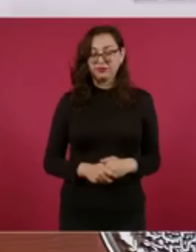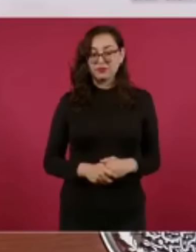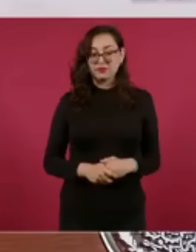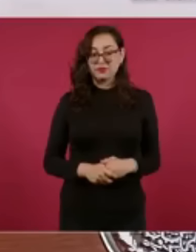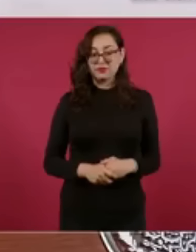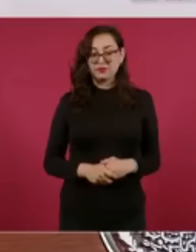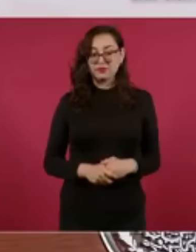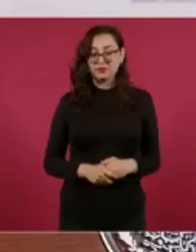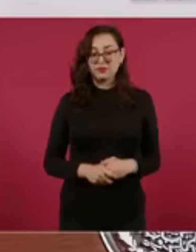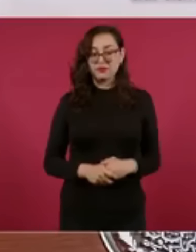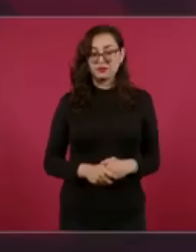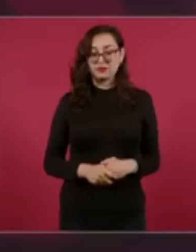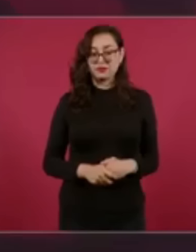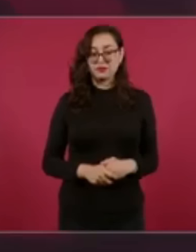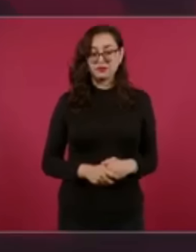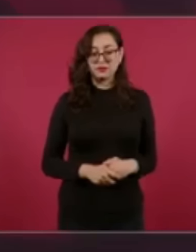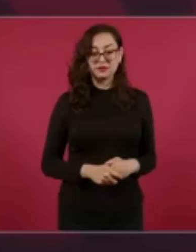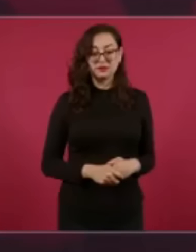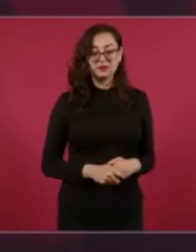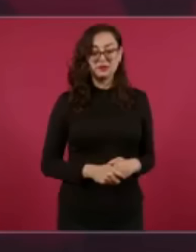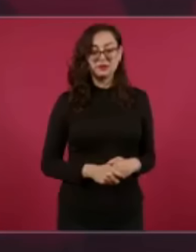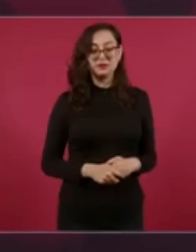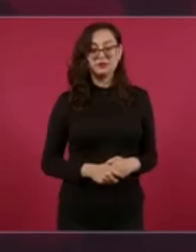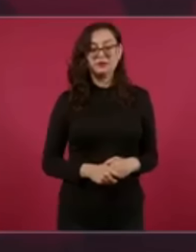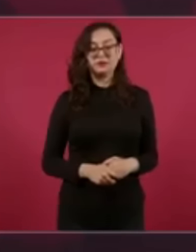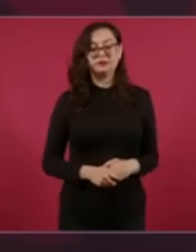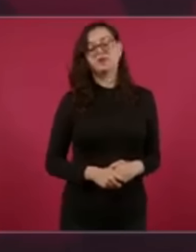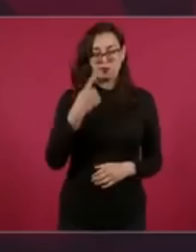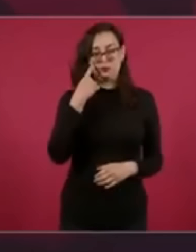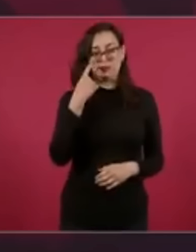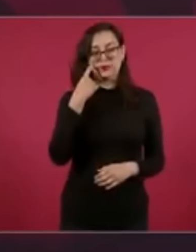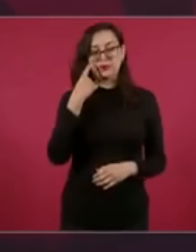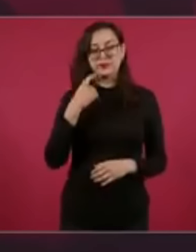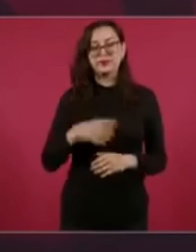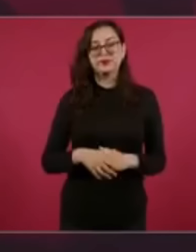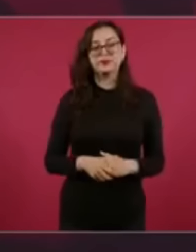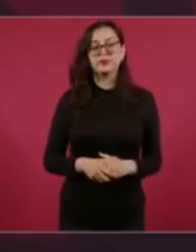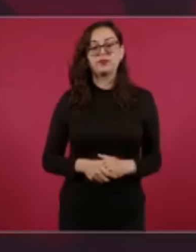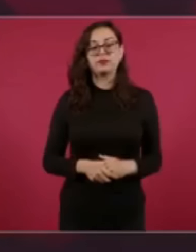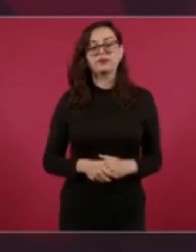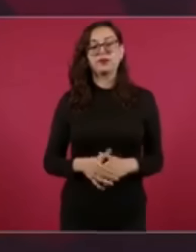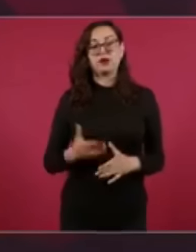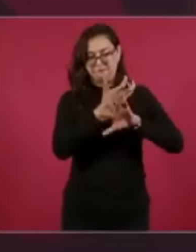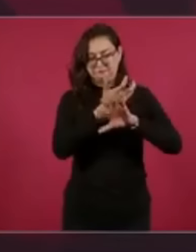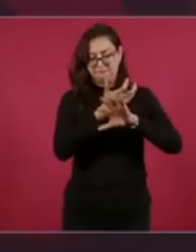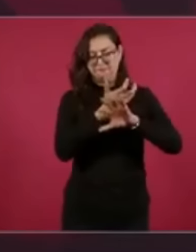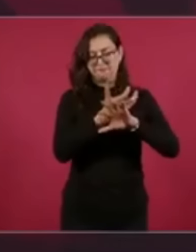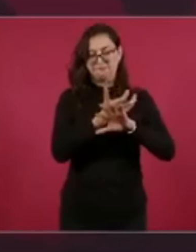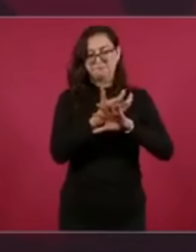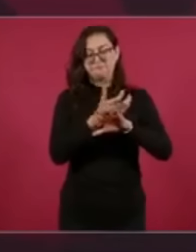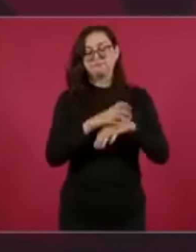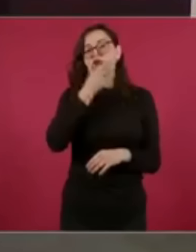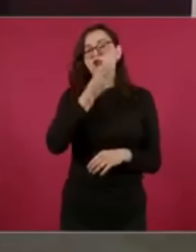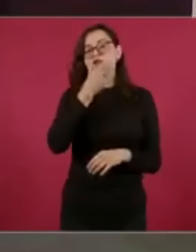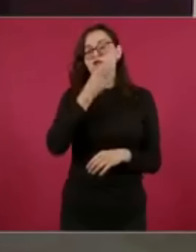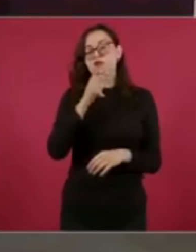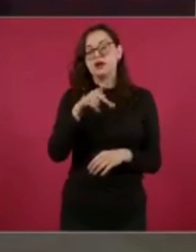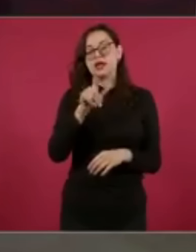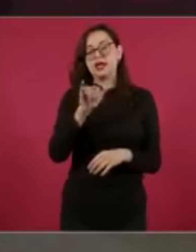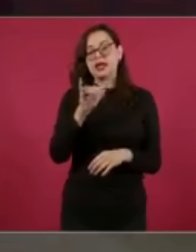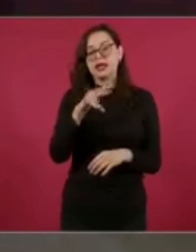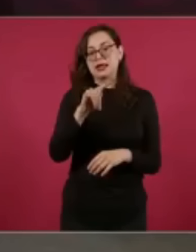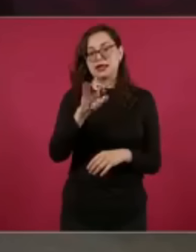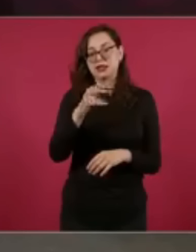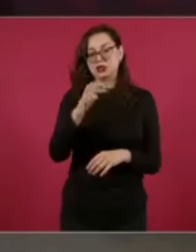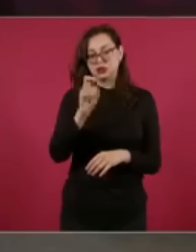Cuando hubo una elección en Estados Unidos, así como la que va a haber, fue candidato Clinton y él decía